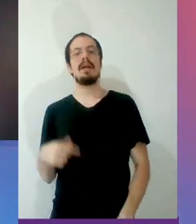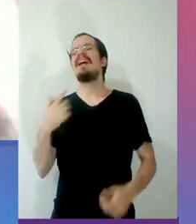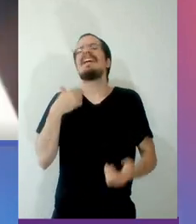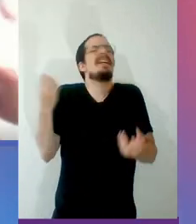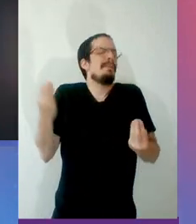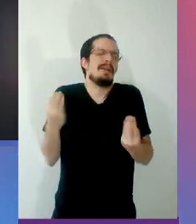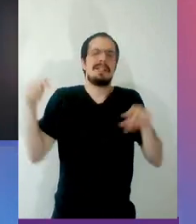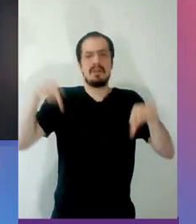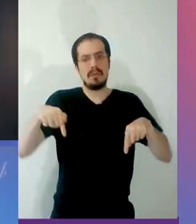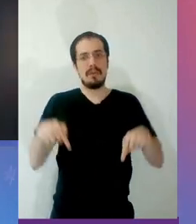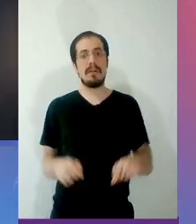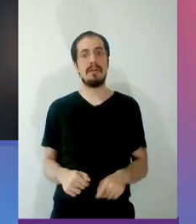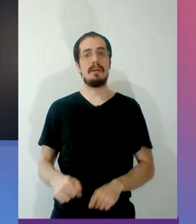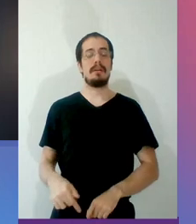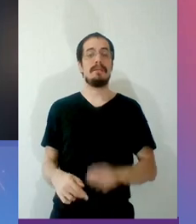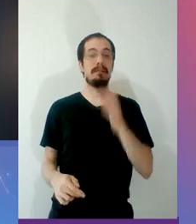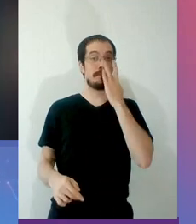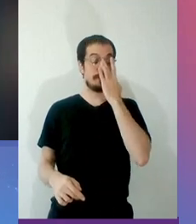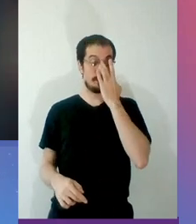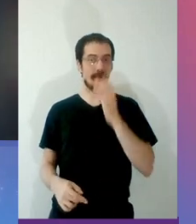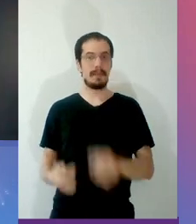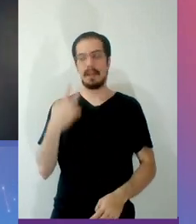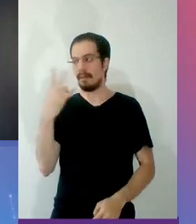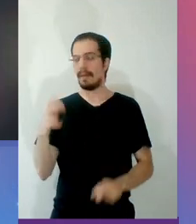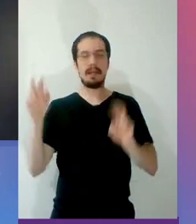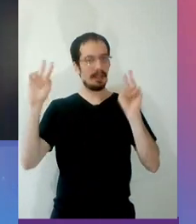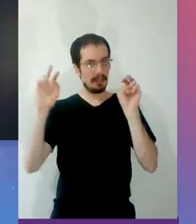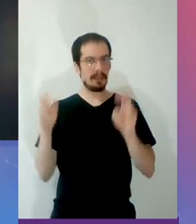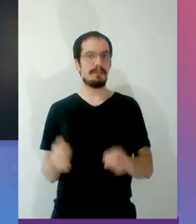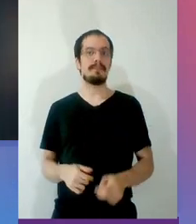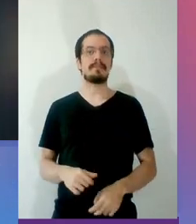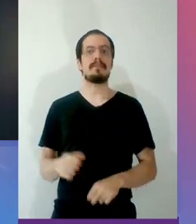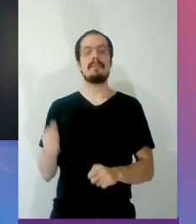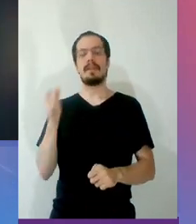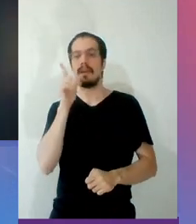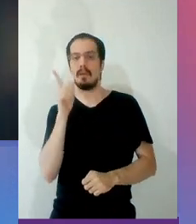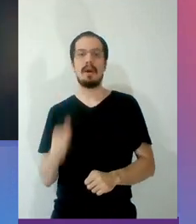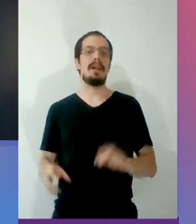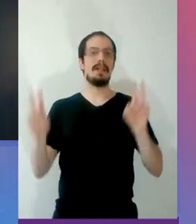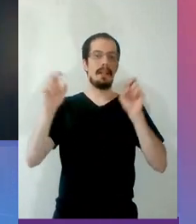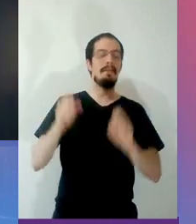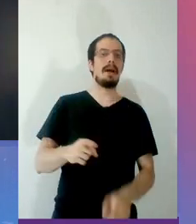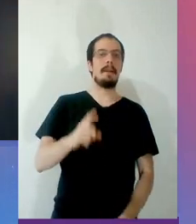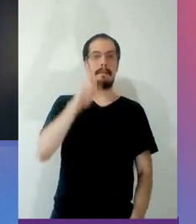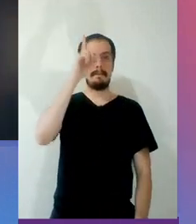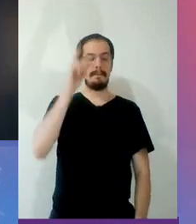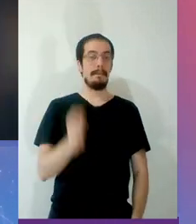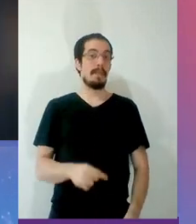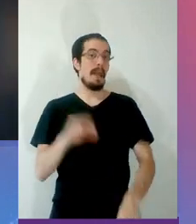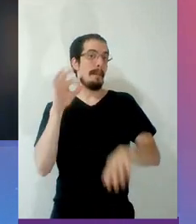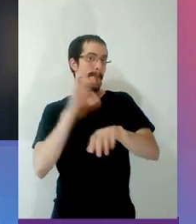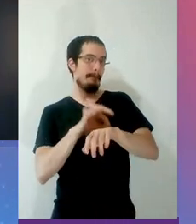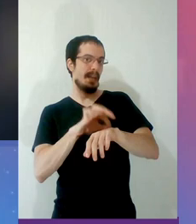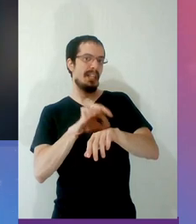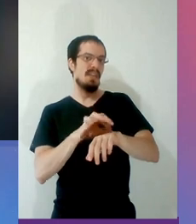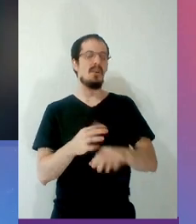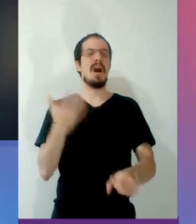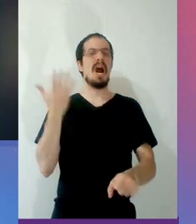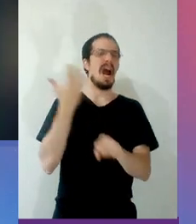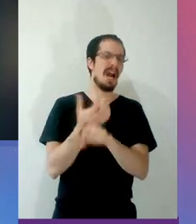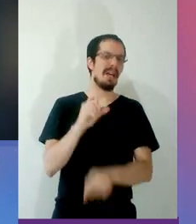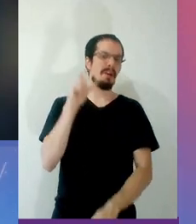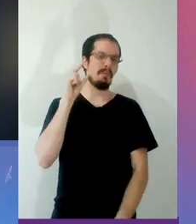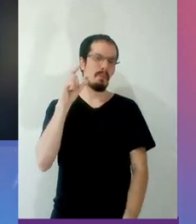de primario, sobre todo a nivel médico, en el fondo, en general, son muy pocos los que por opción trabajan en